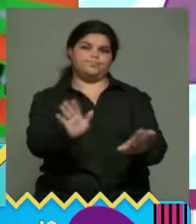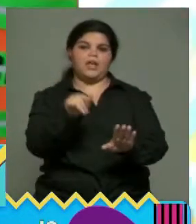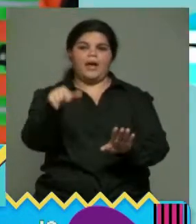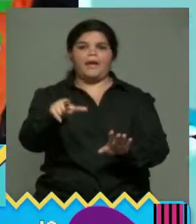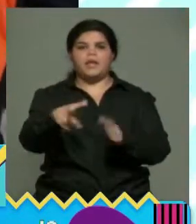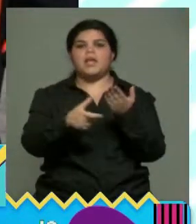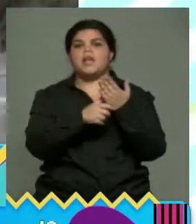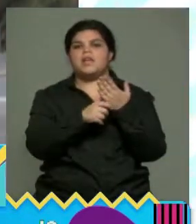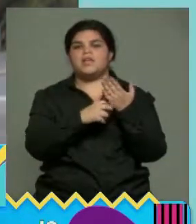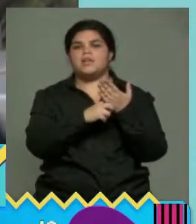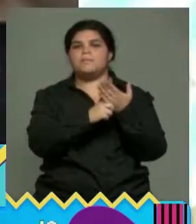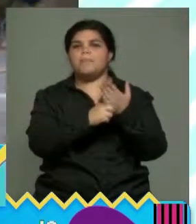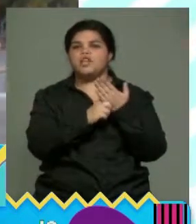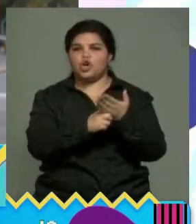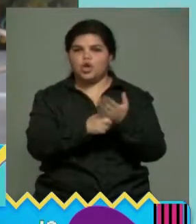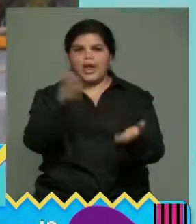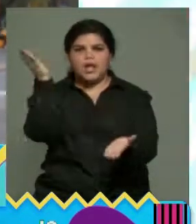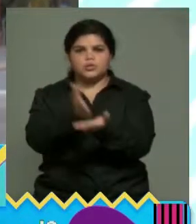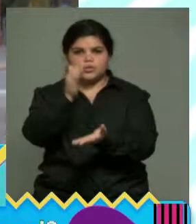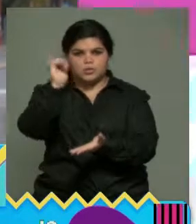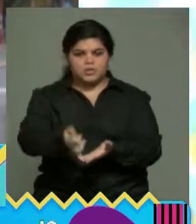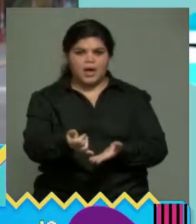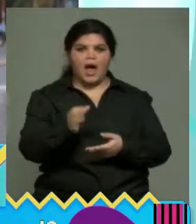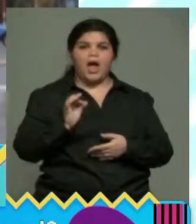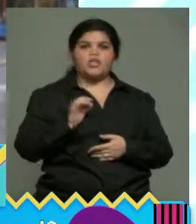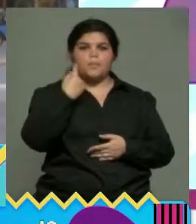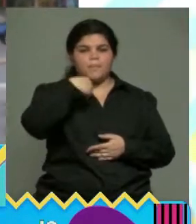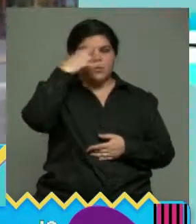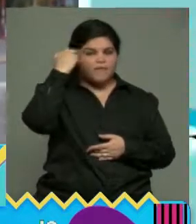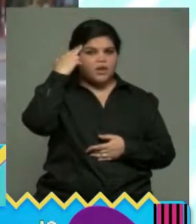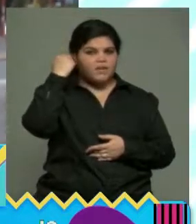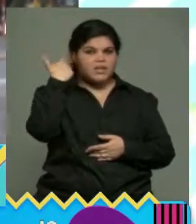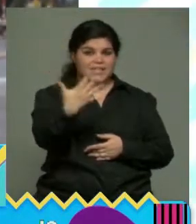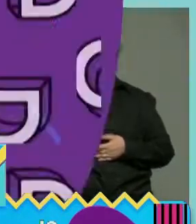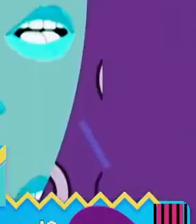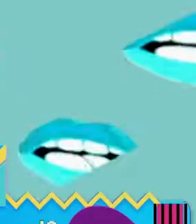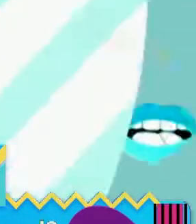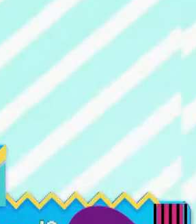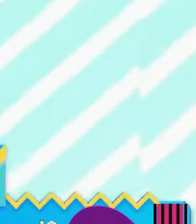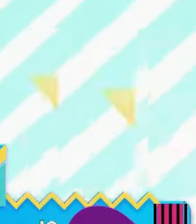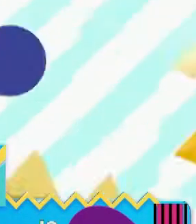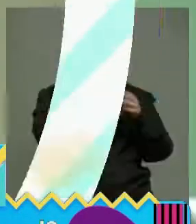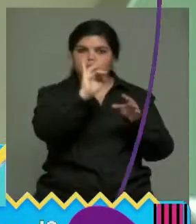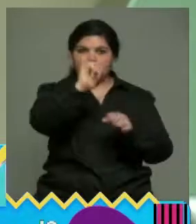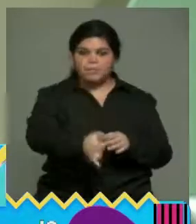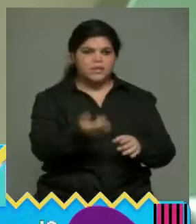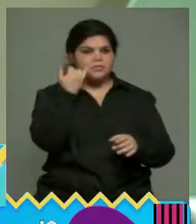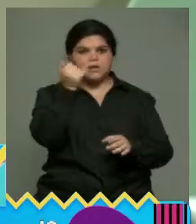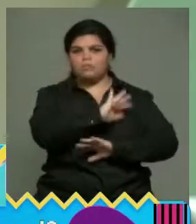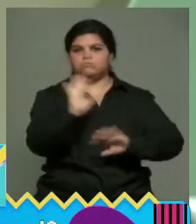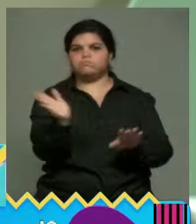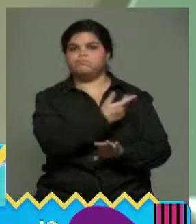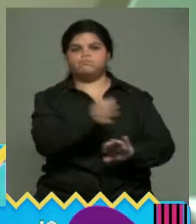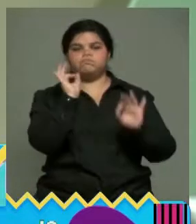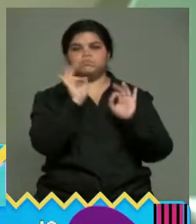inspectores que sancionan todo. El Capital, que estamos desde el año 95 en esto, cuando empezó ya también tenemos todas las funciones,